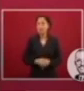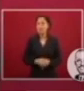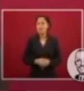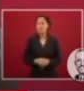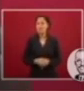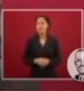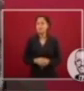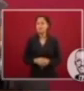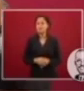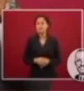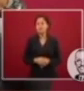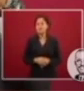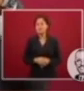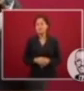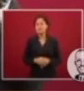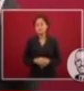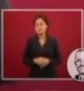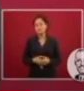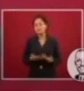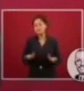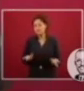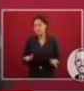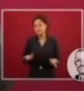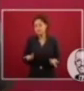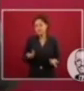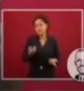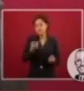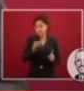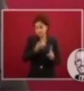pues no diría utilizado pero